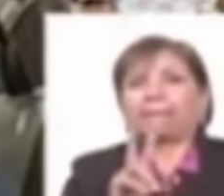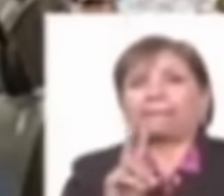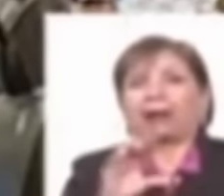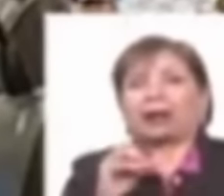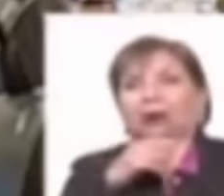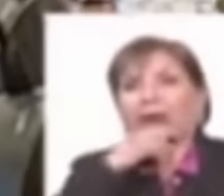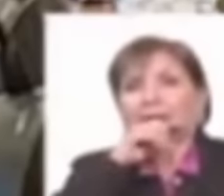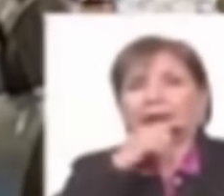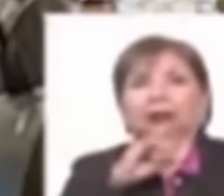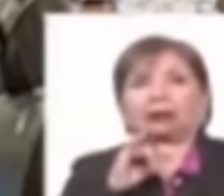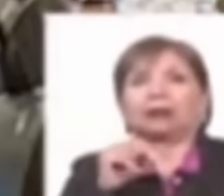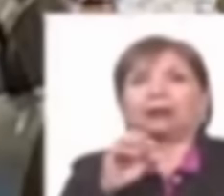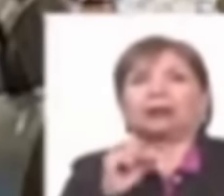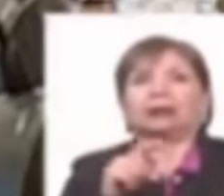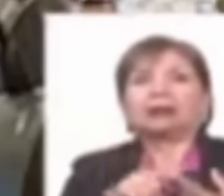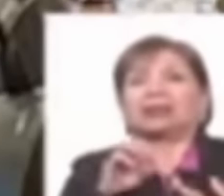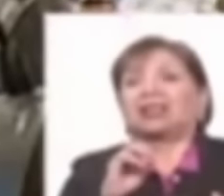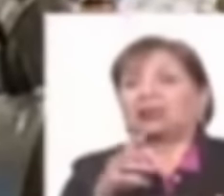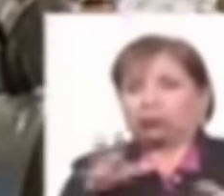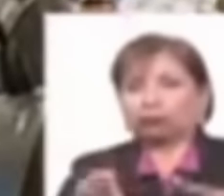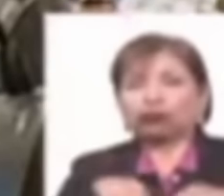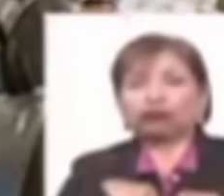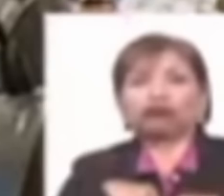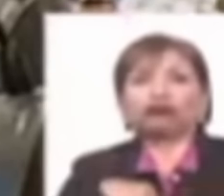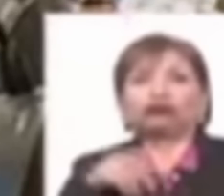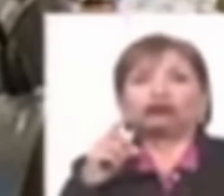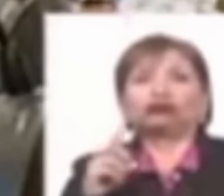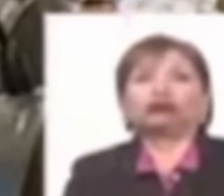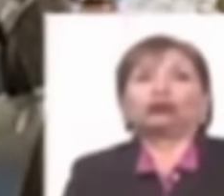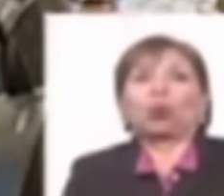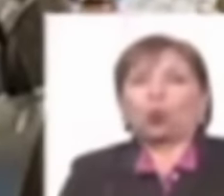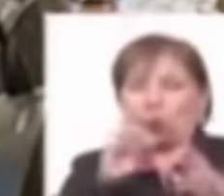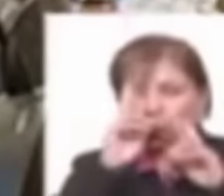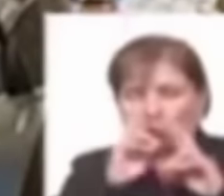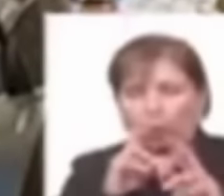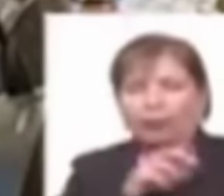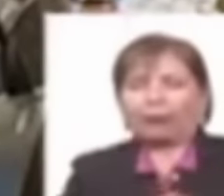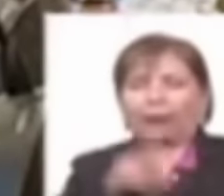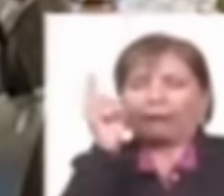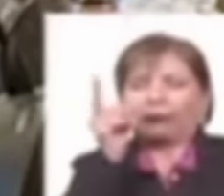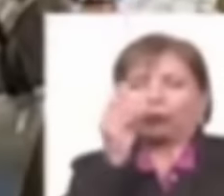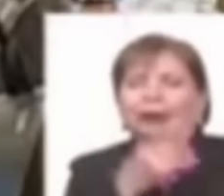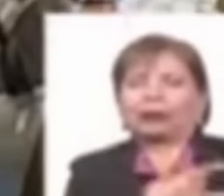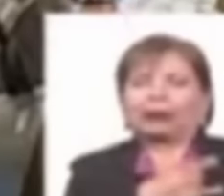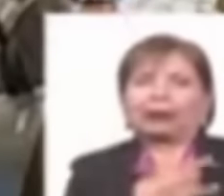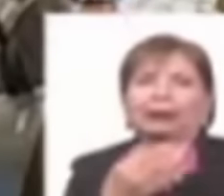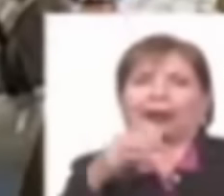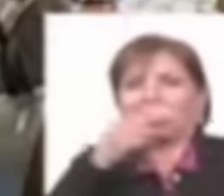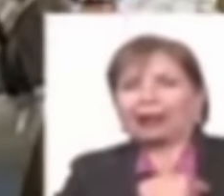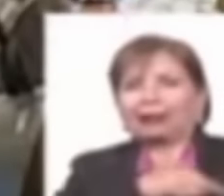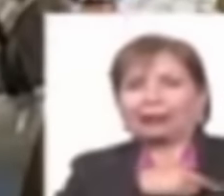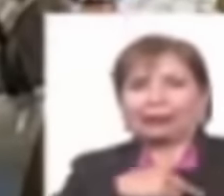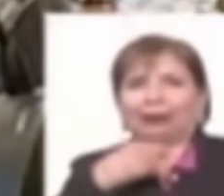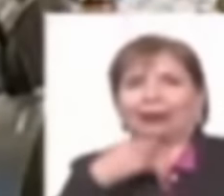señora Inés Tello, accedería un honorable profesor de la Universidad Católica,